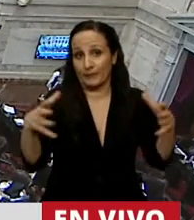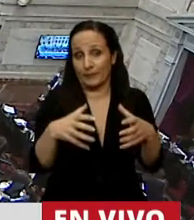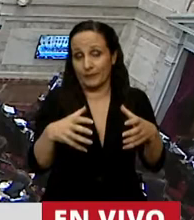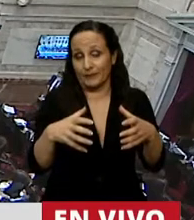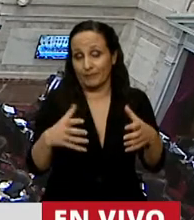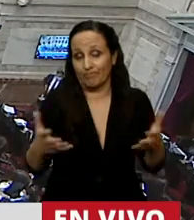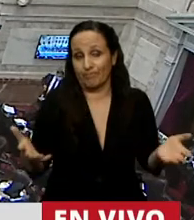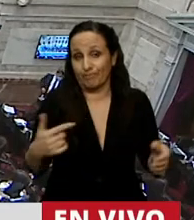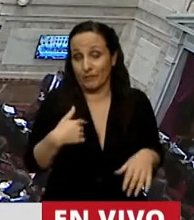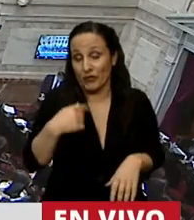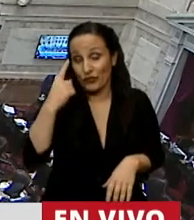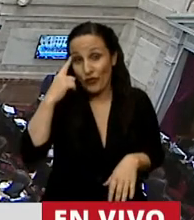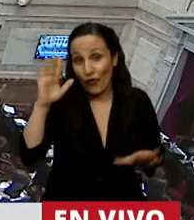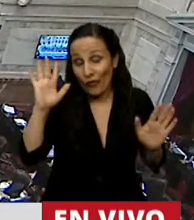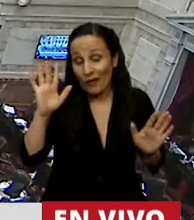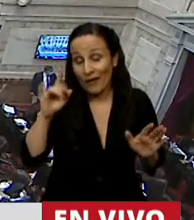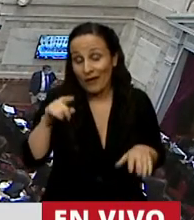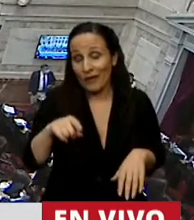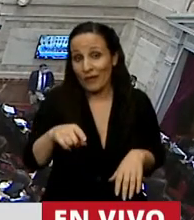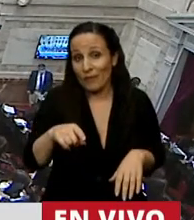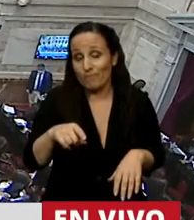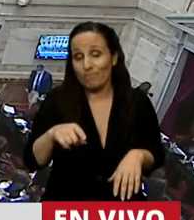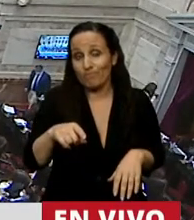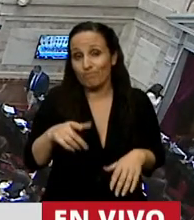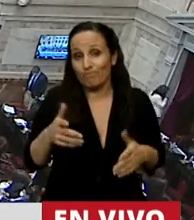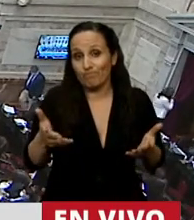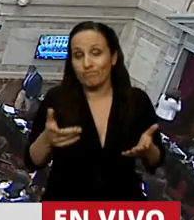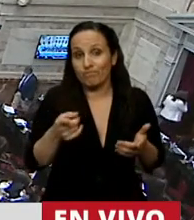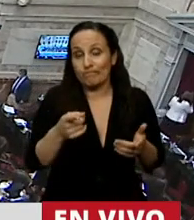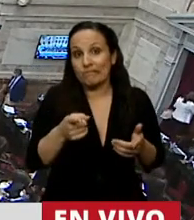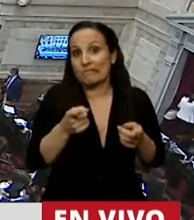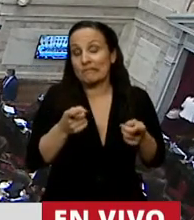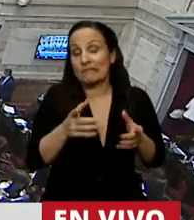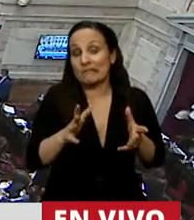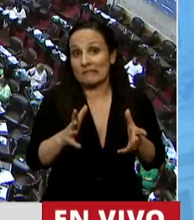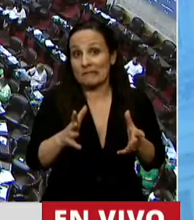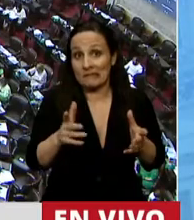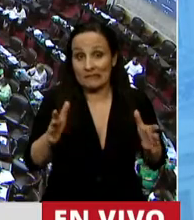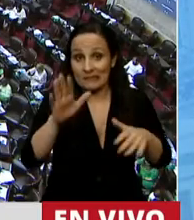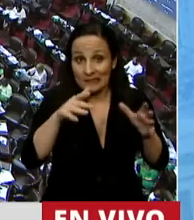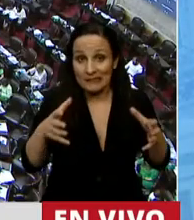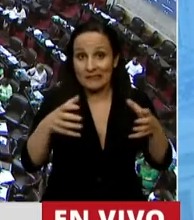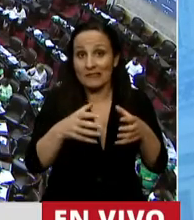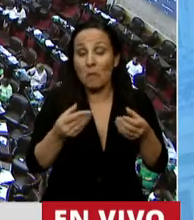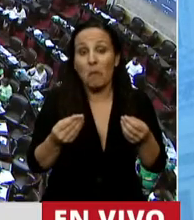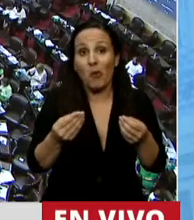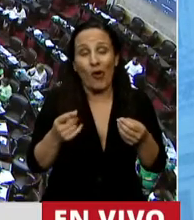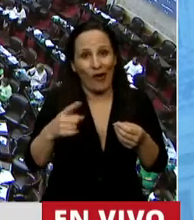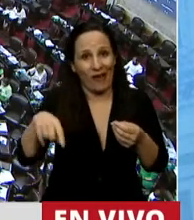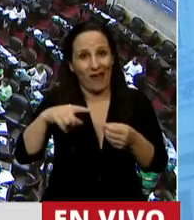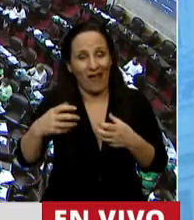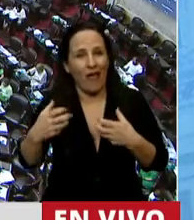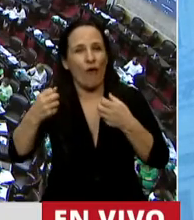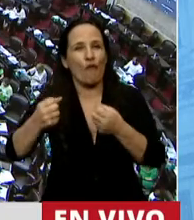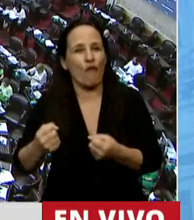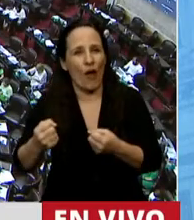es de alguna manera necesario hacerlo en respeto a todos los esfuerzos que realizan